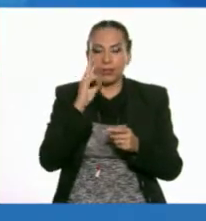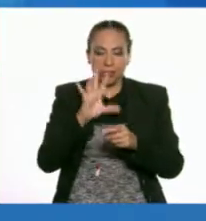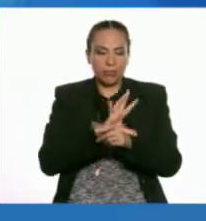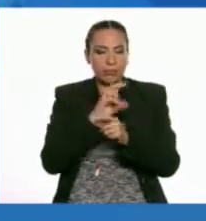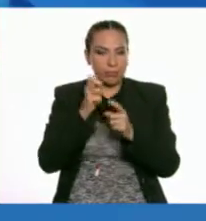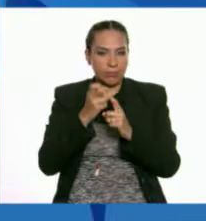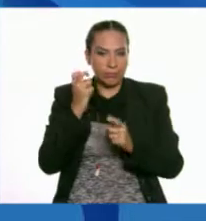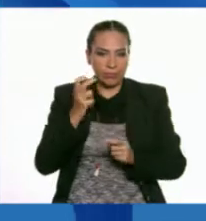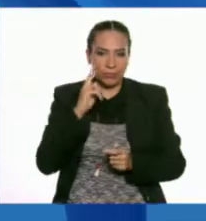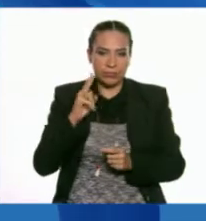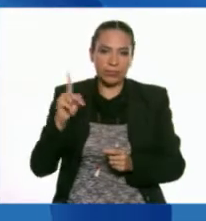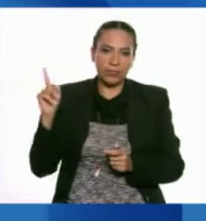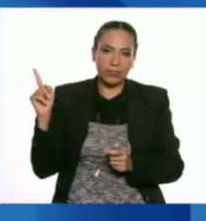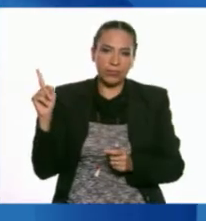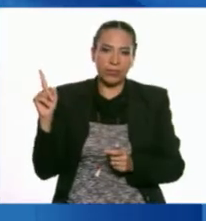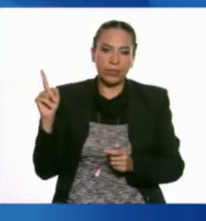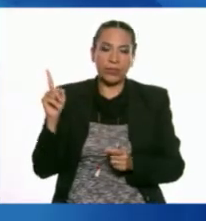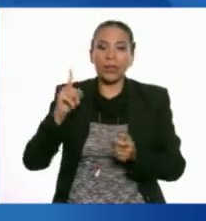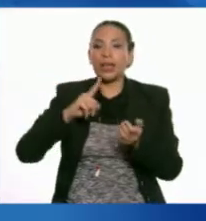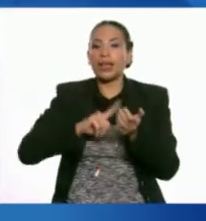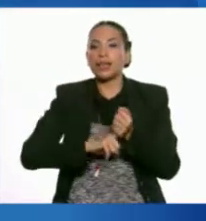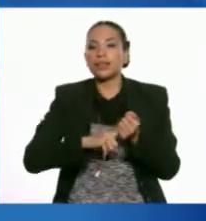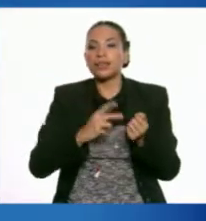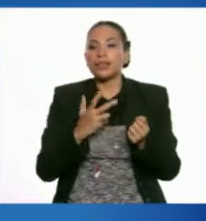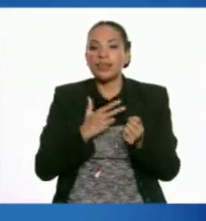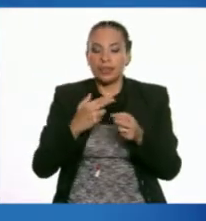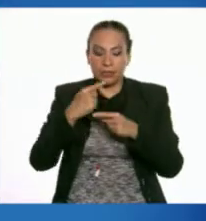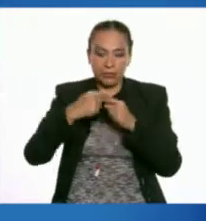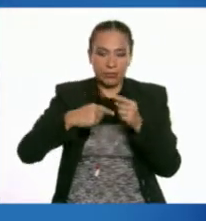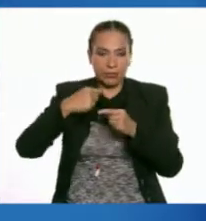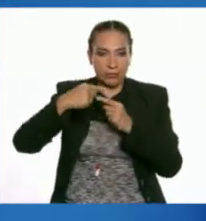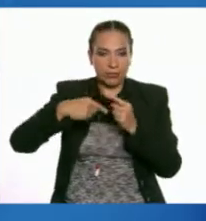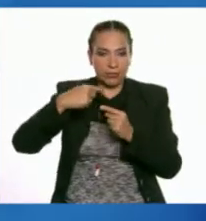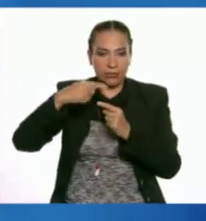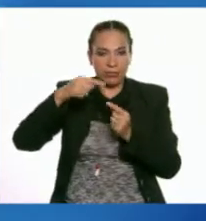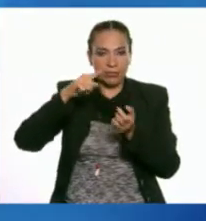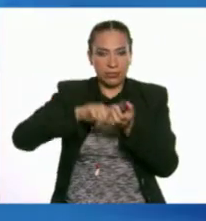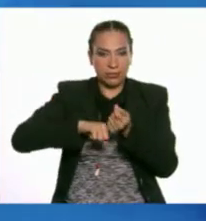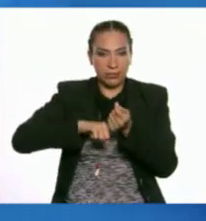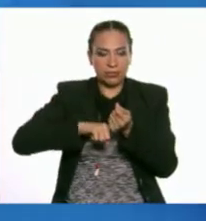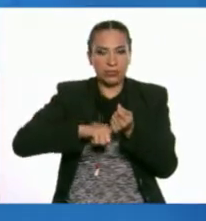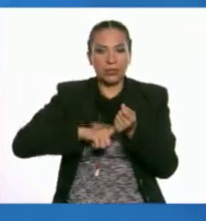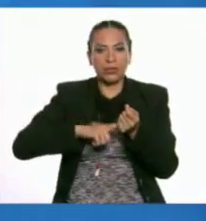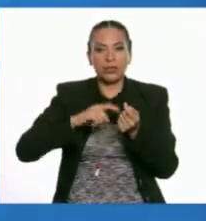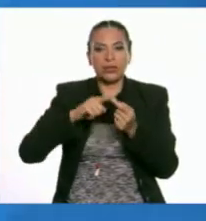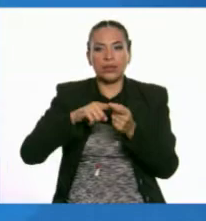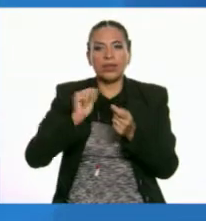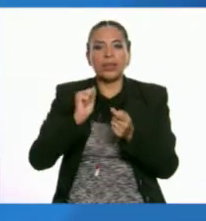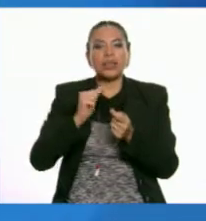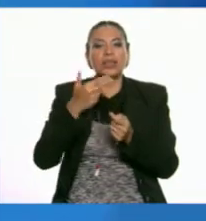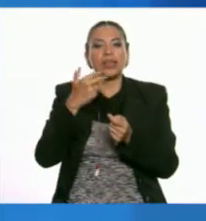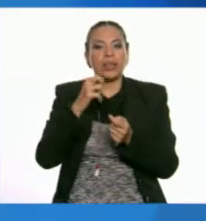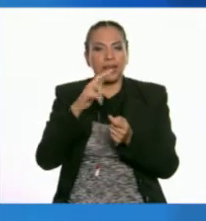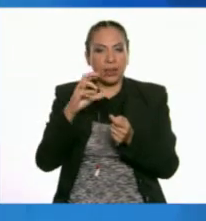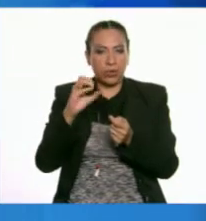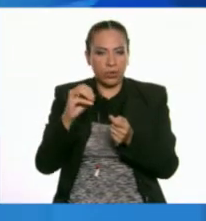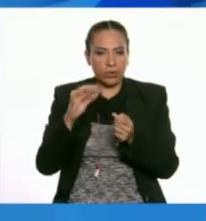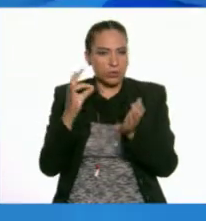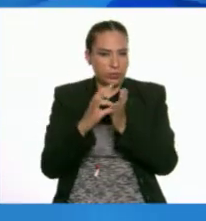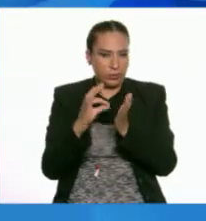electroimán. Adentro tiene alambre enrollado alrededor de una barra de hierro.